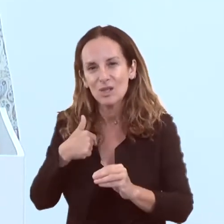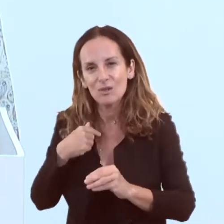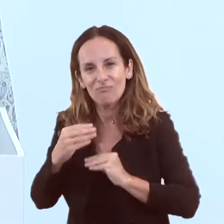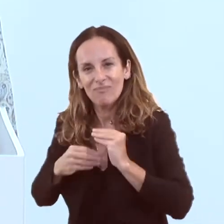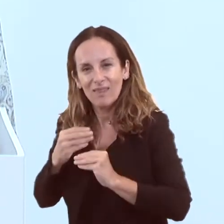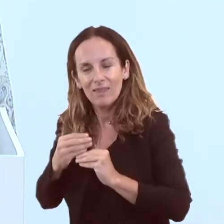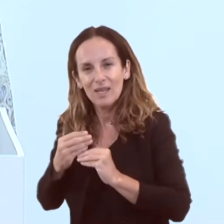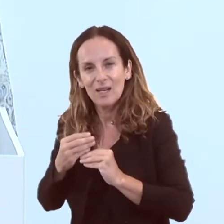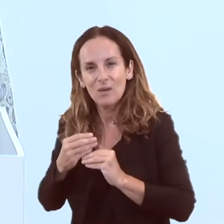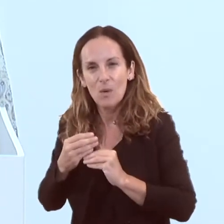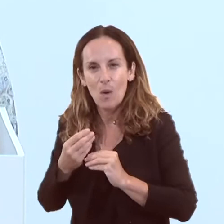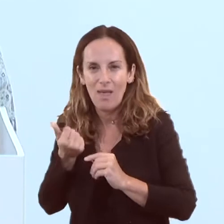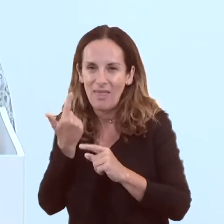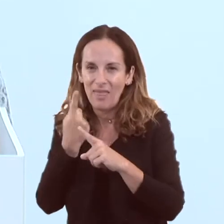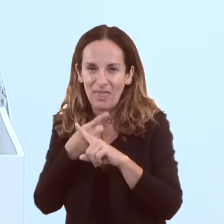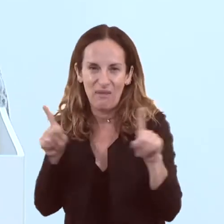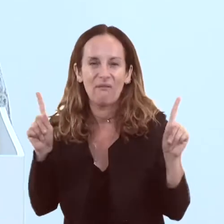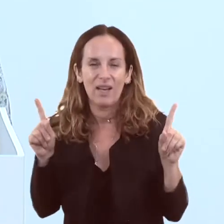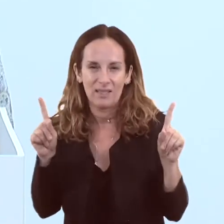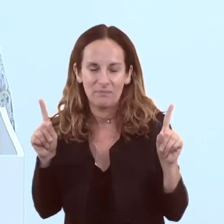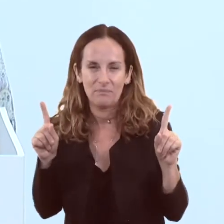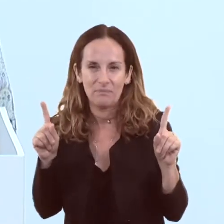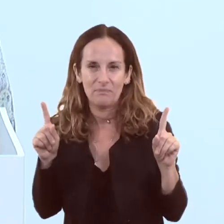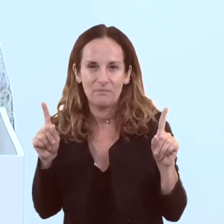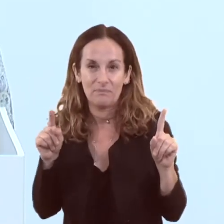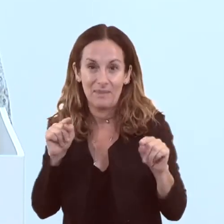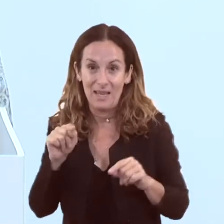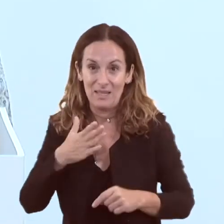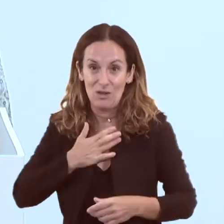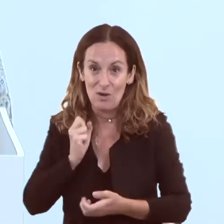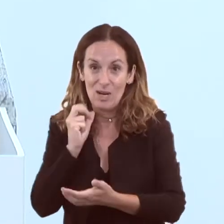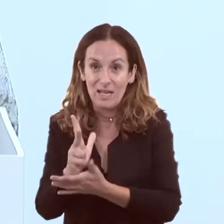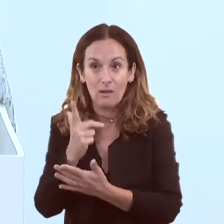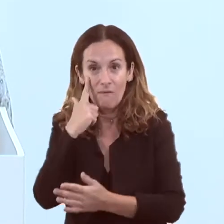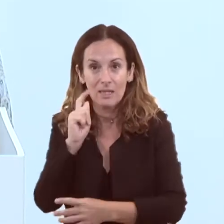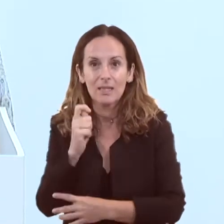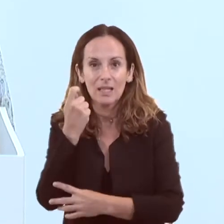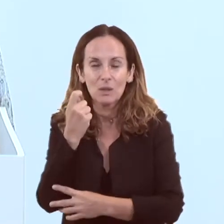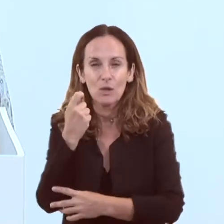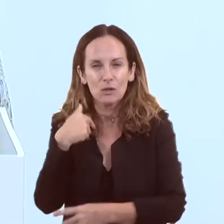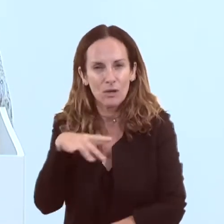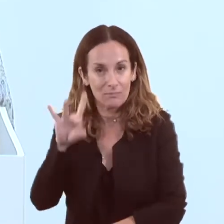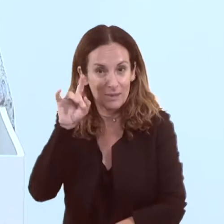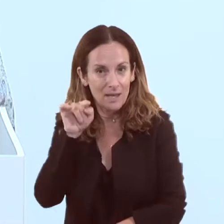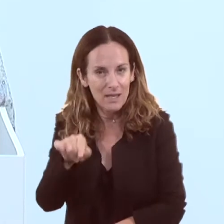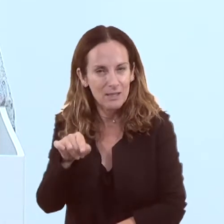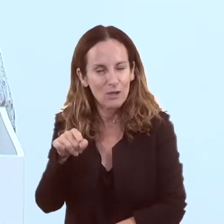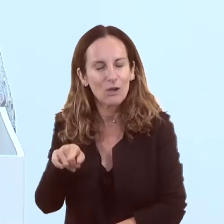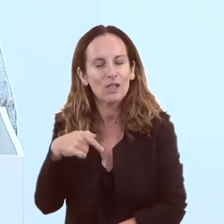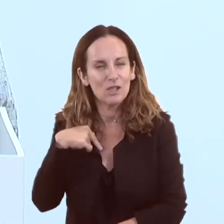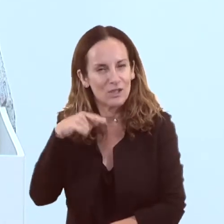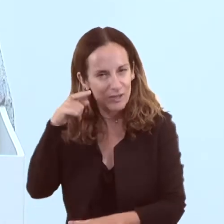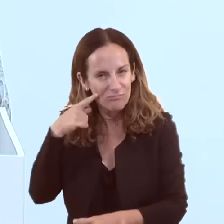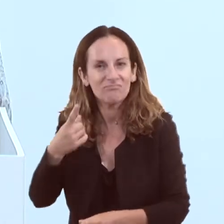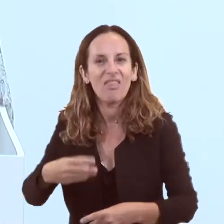en la llamada mainstream hemos elegido ese camino y lo estamos Disfrutando en serio decíamos he elegido